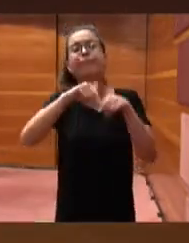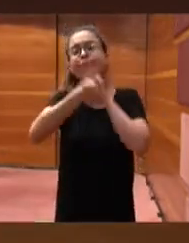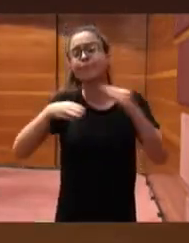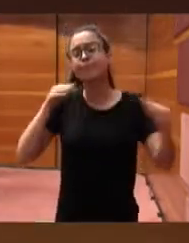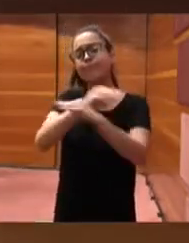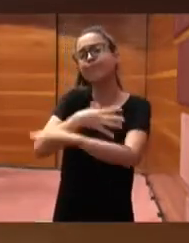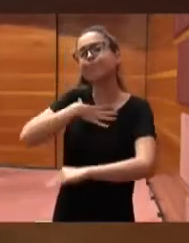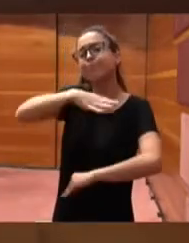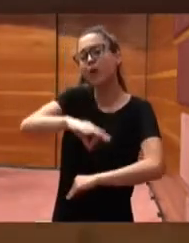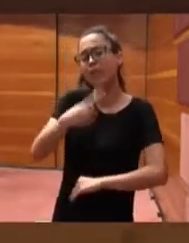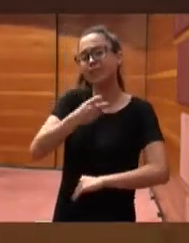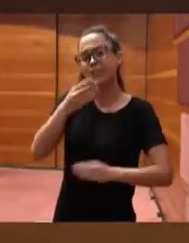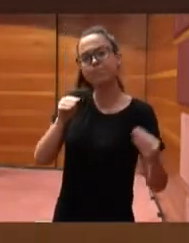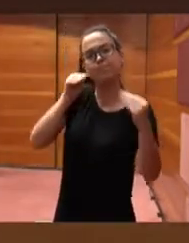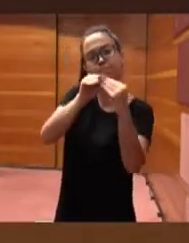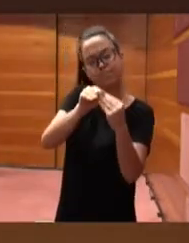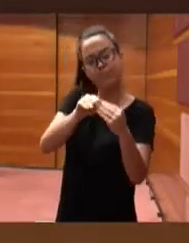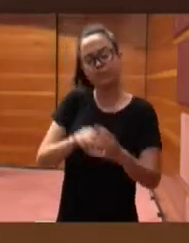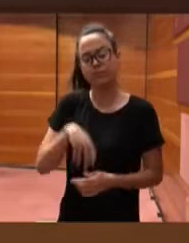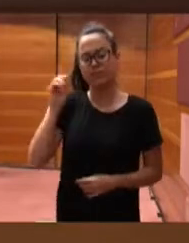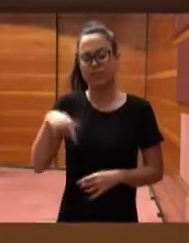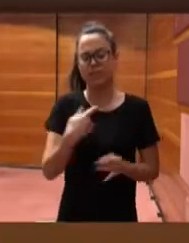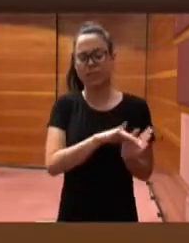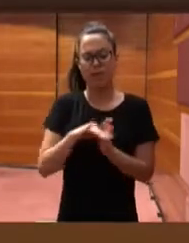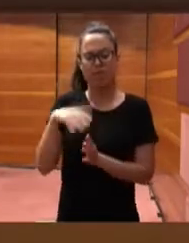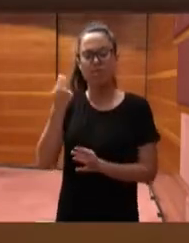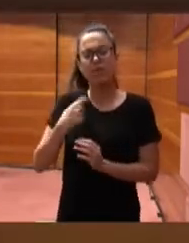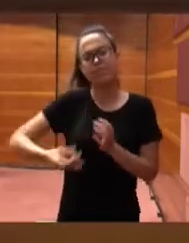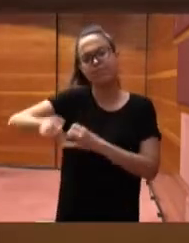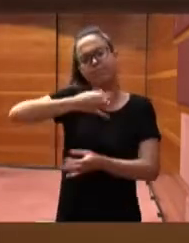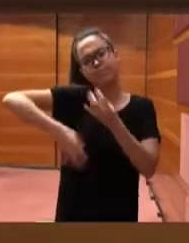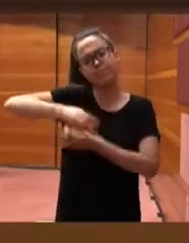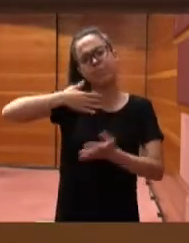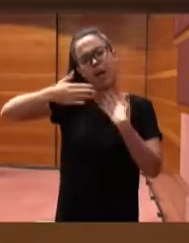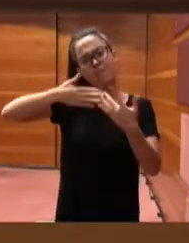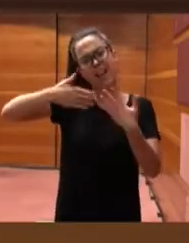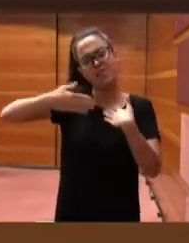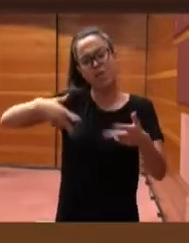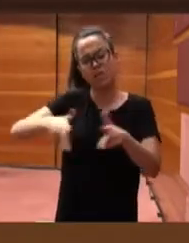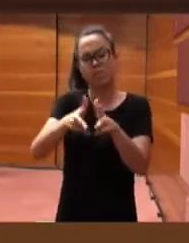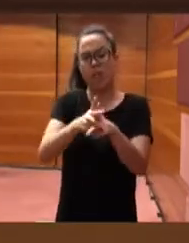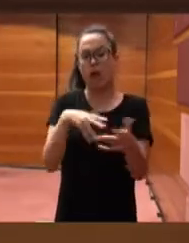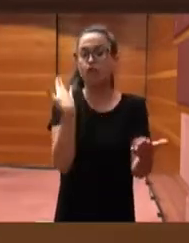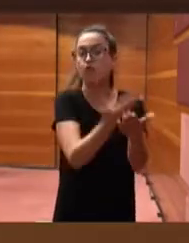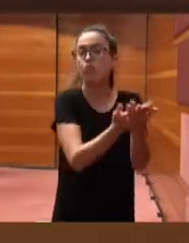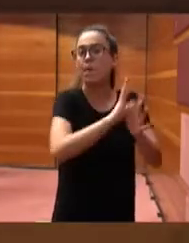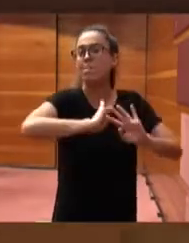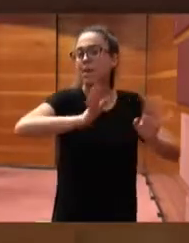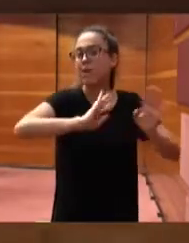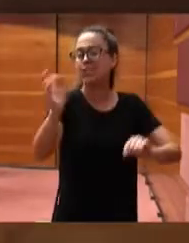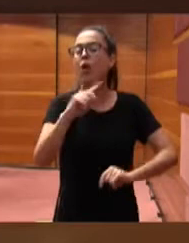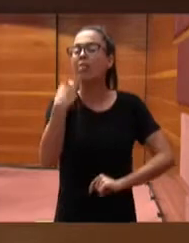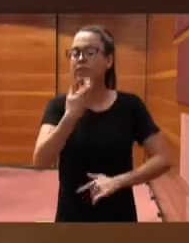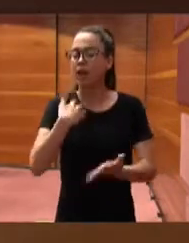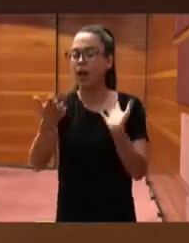básico. Bien, pero a veces hacemos otra cosa como deliberar con la ciudadanía. Ya no solo les consulto. De hecho, la consulta